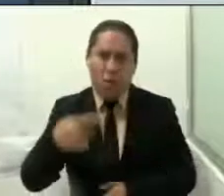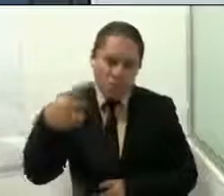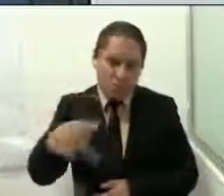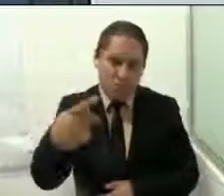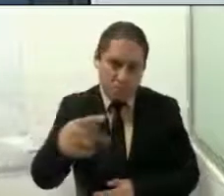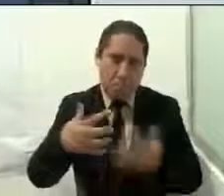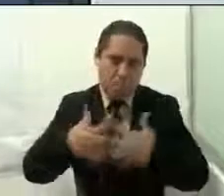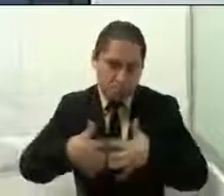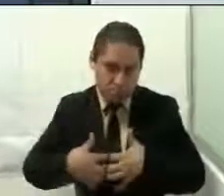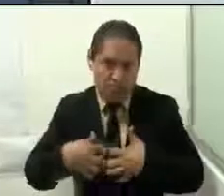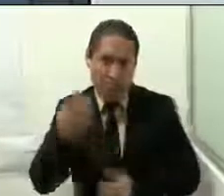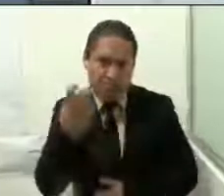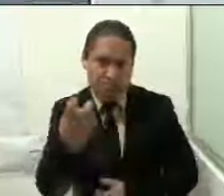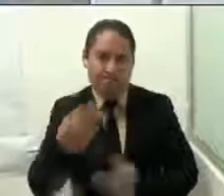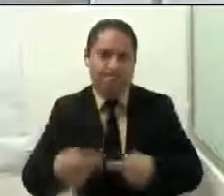empresarios